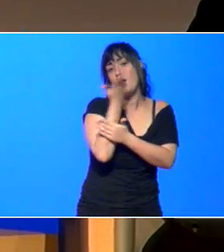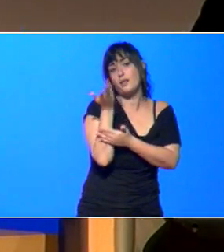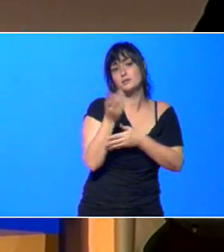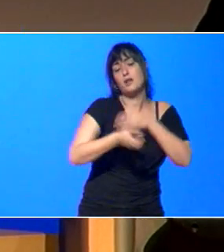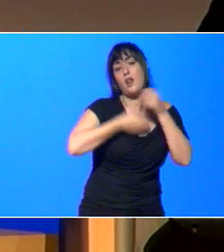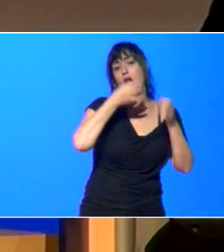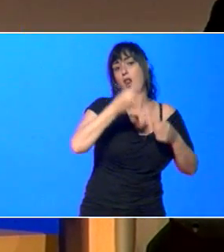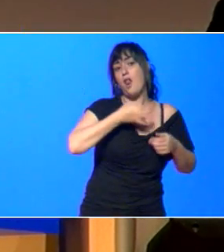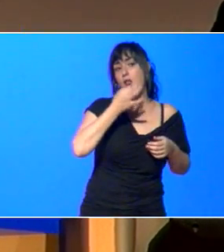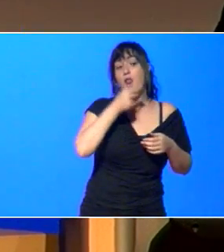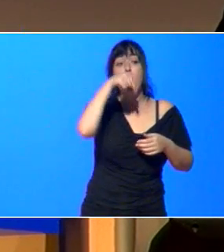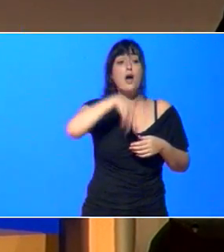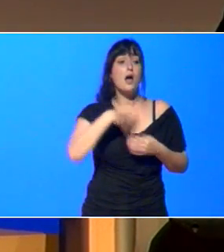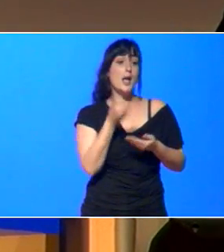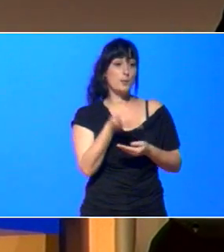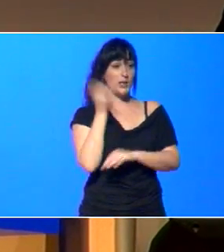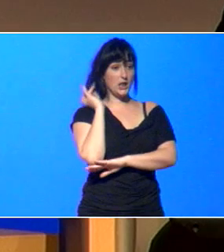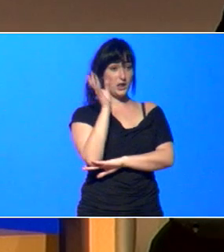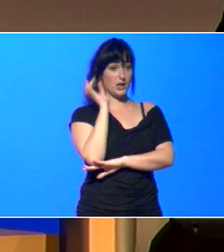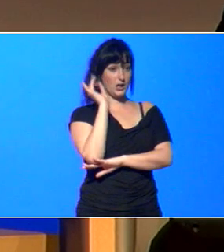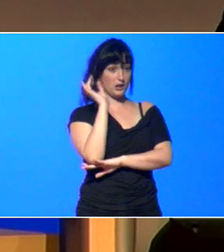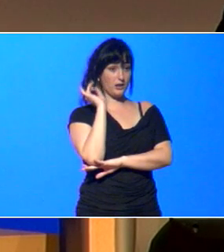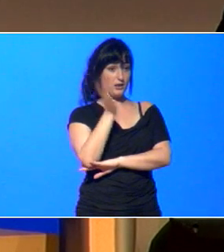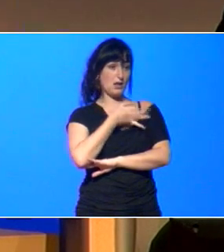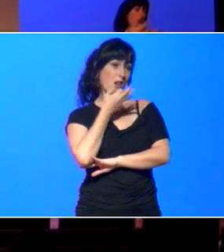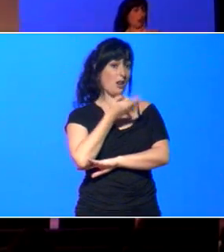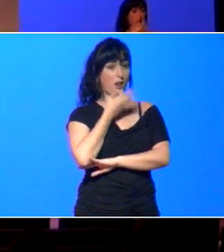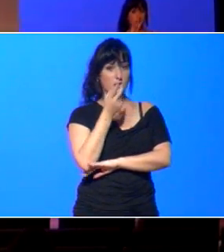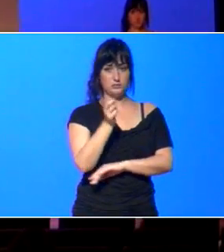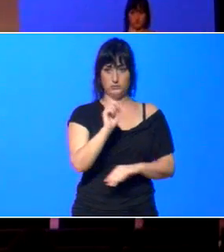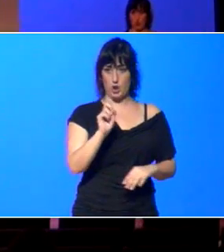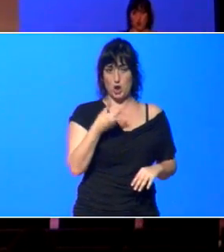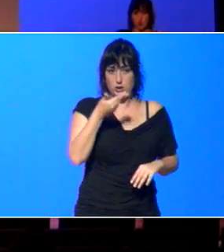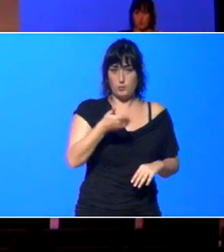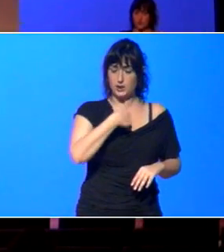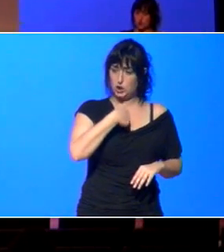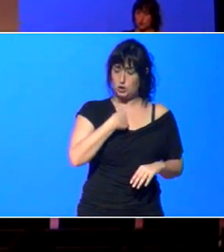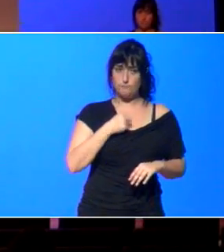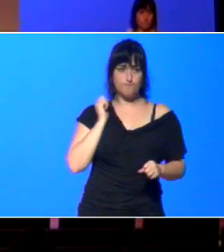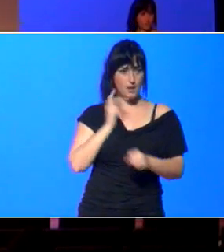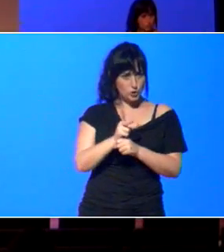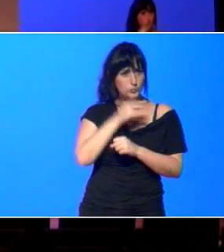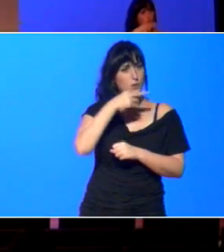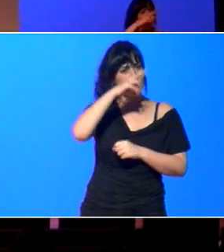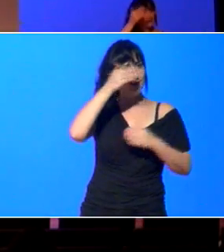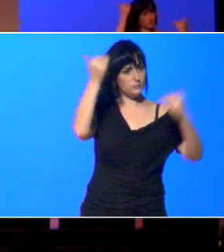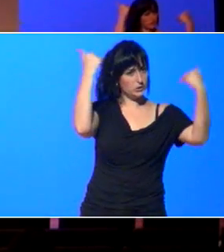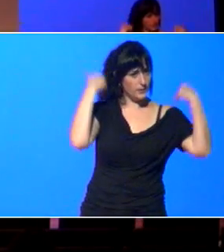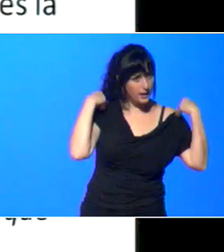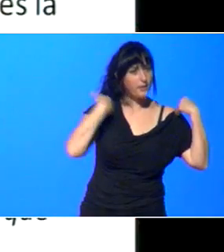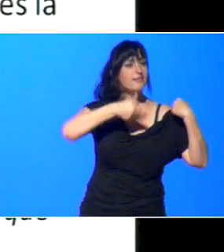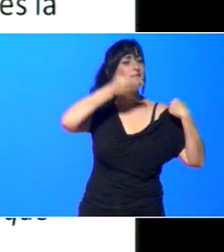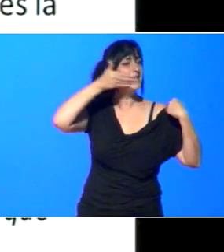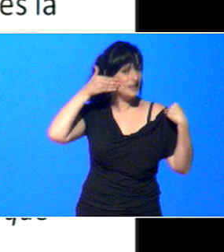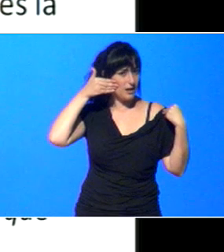no es la declaración, no es importante decir que yo estoy por la responsabilidad, por la dignidad. Aquí, nunca mejor dicho, obras